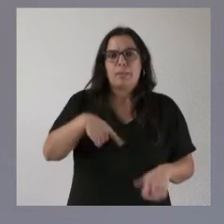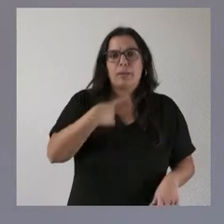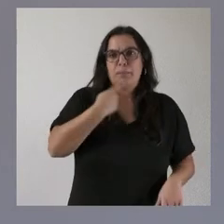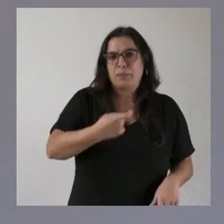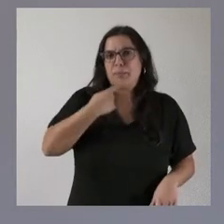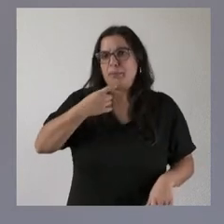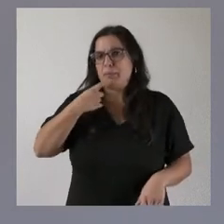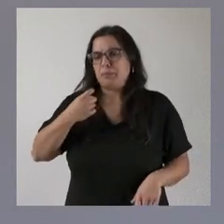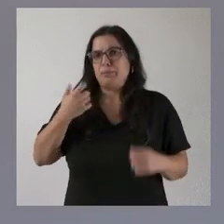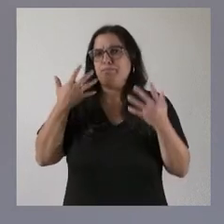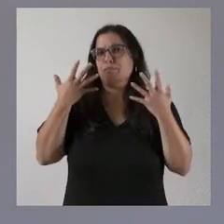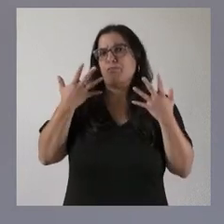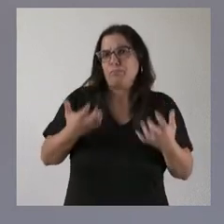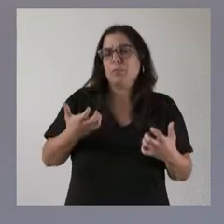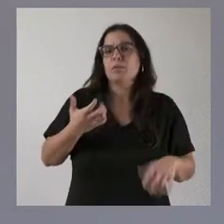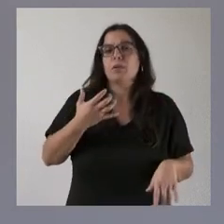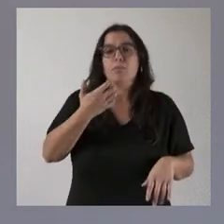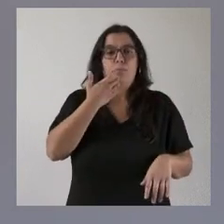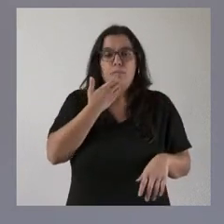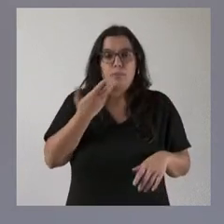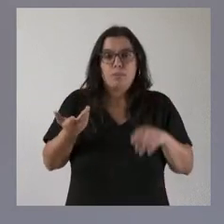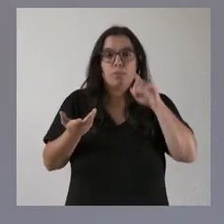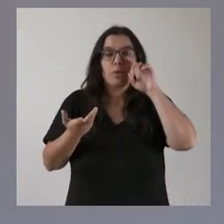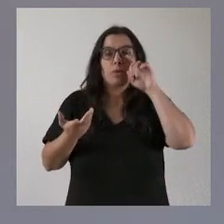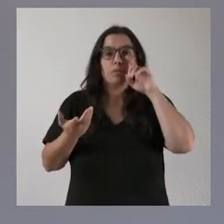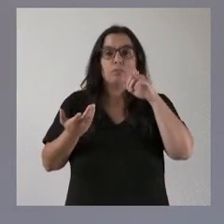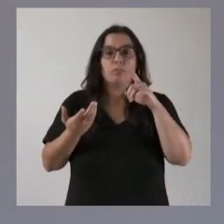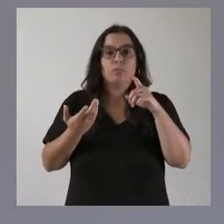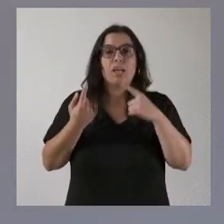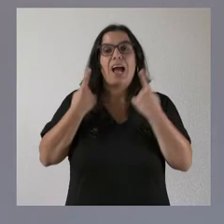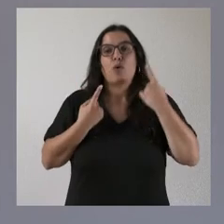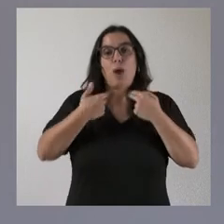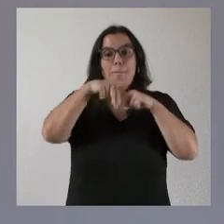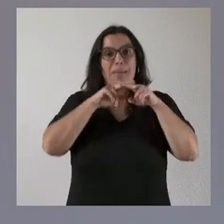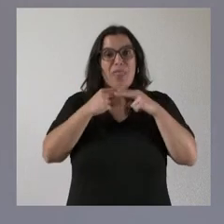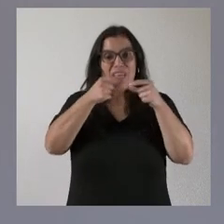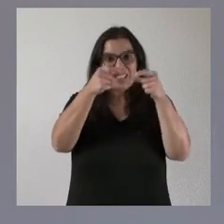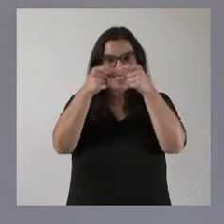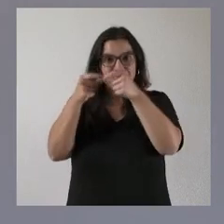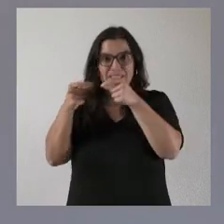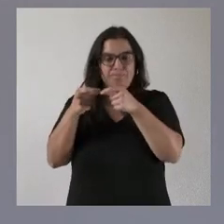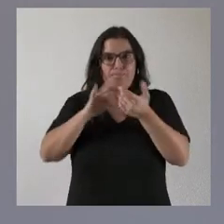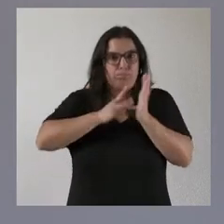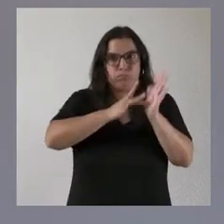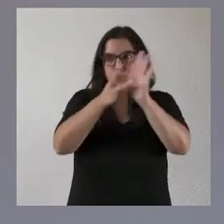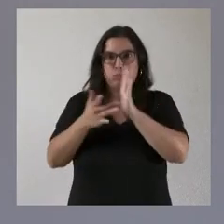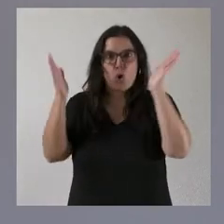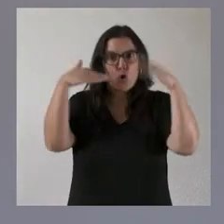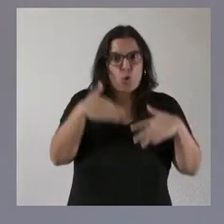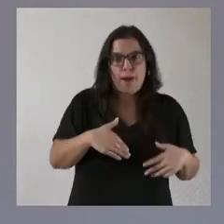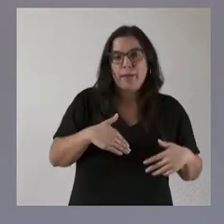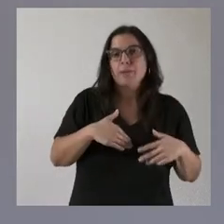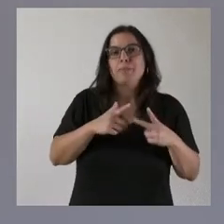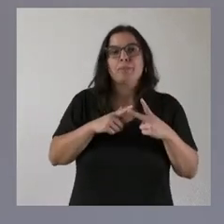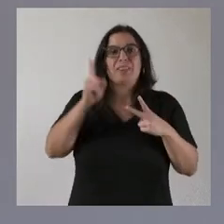como es el hecho de la ausencia de determinados semicomponentes y materias primas el elevado coste de